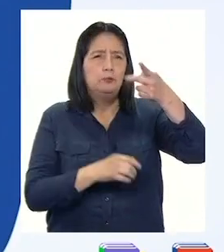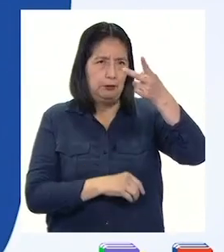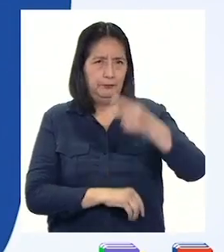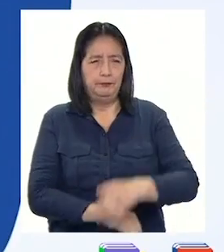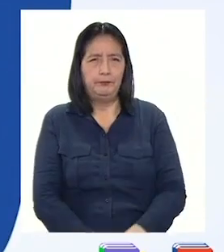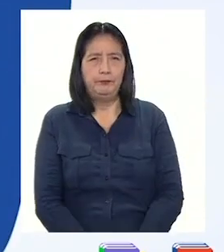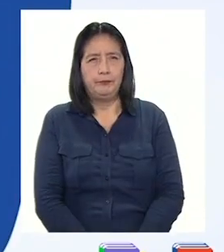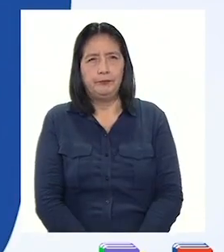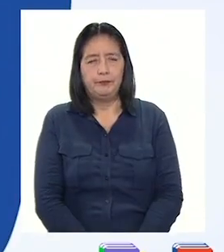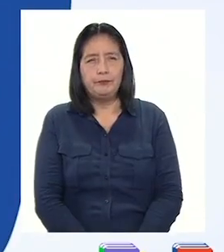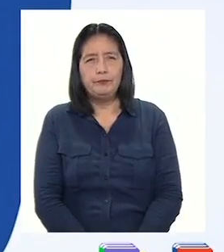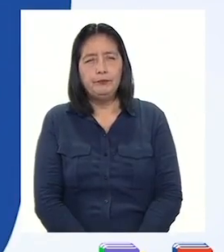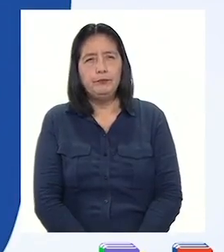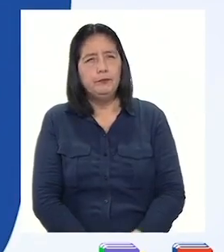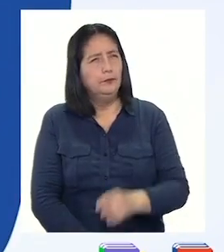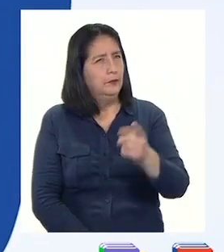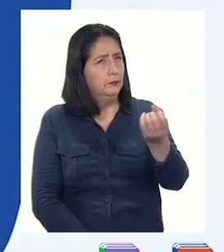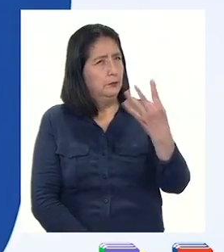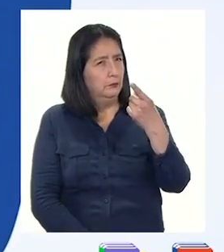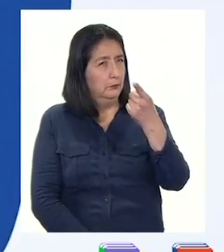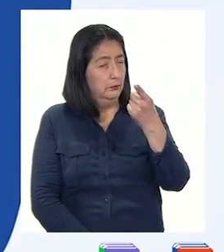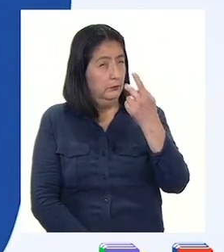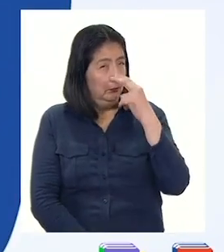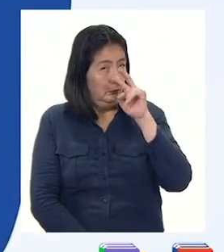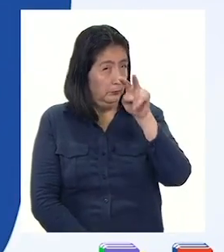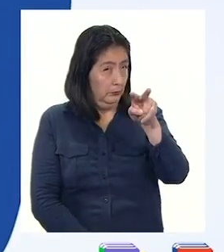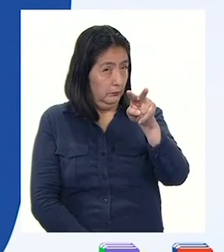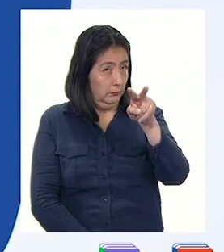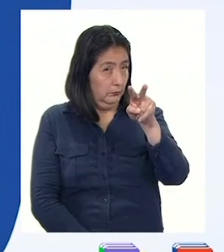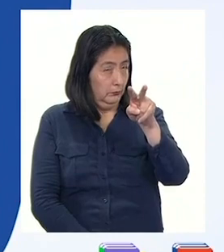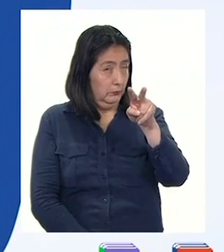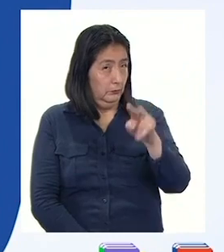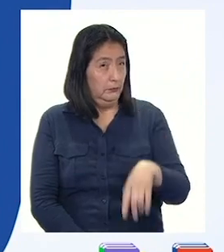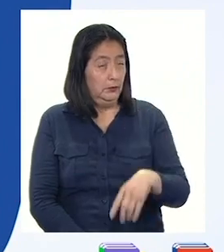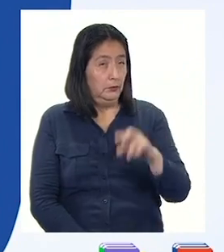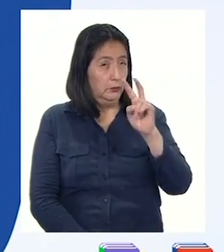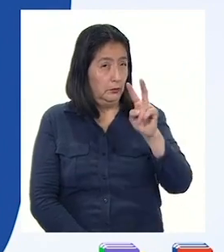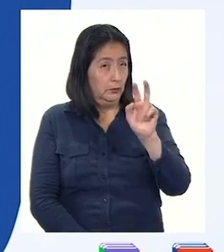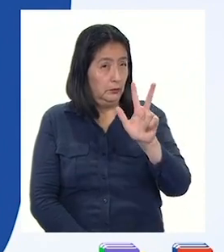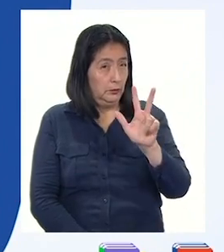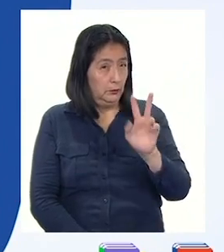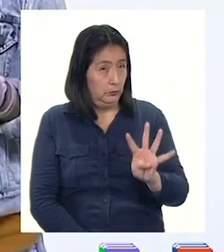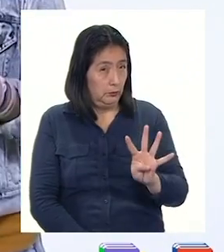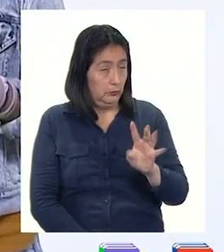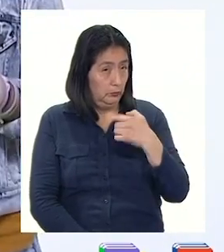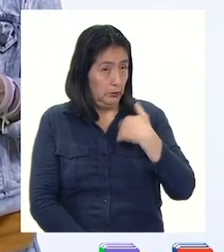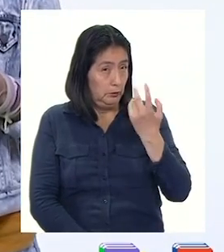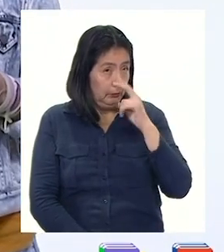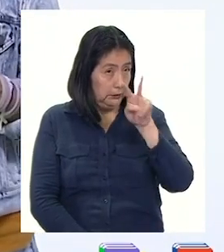modo. ¿Qué me dicen? ¿Pueden ver en el quipu a 234?